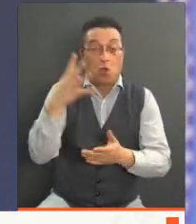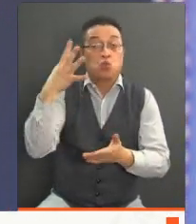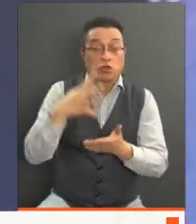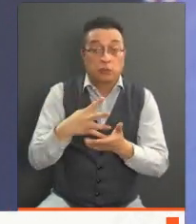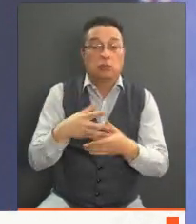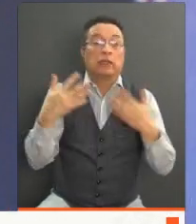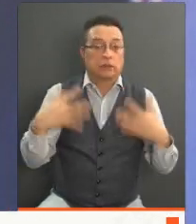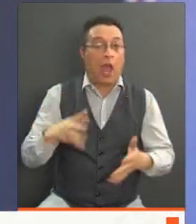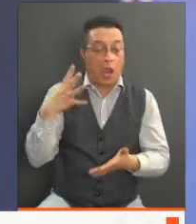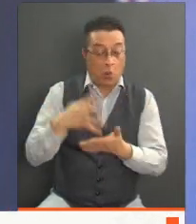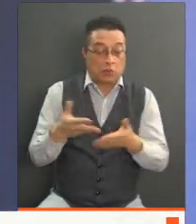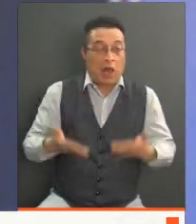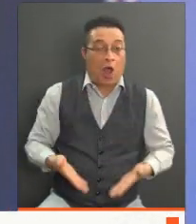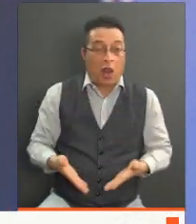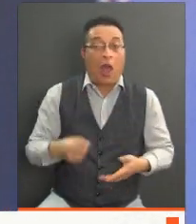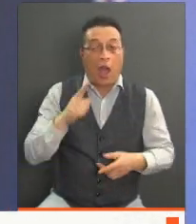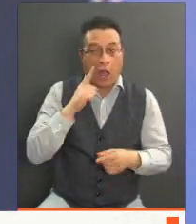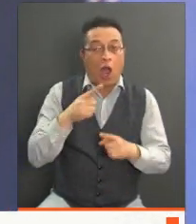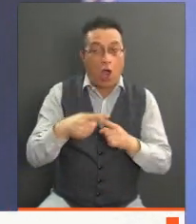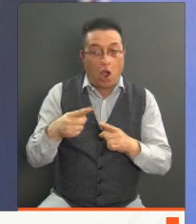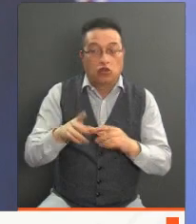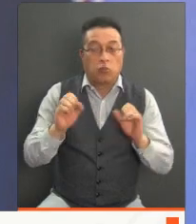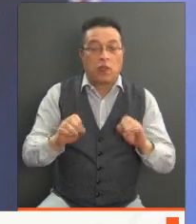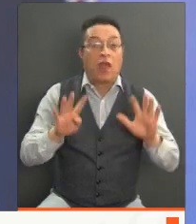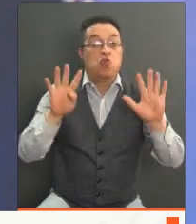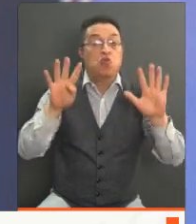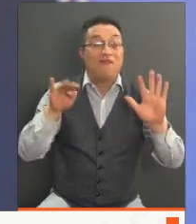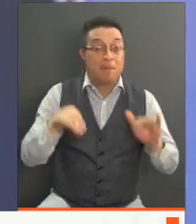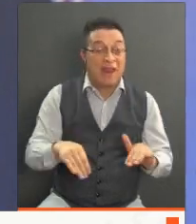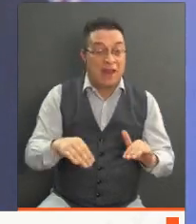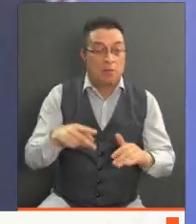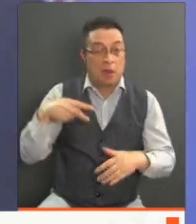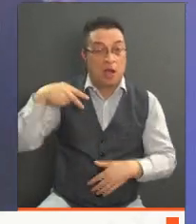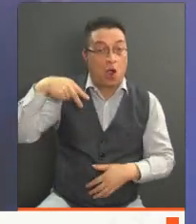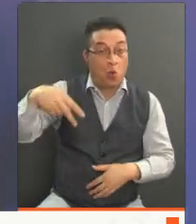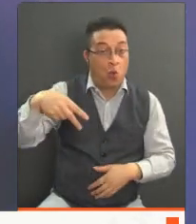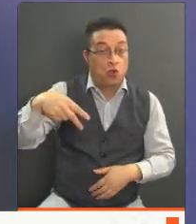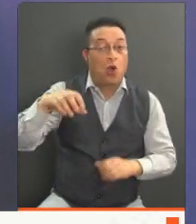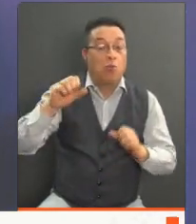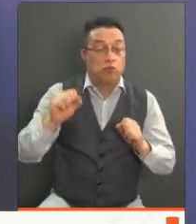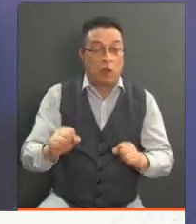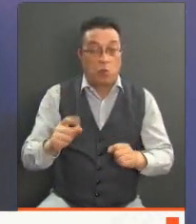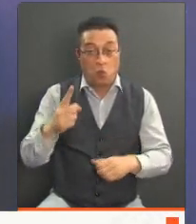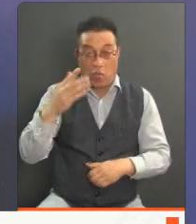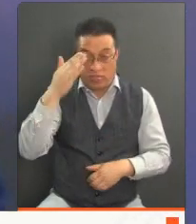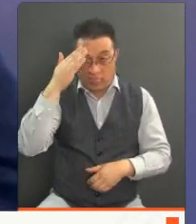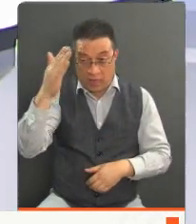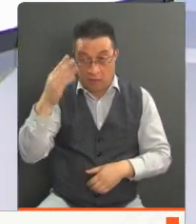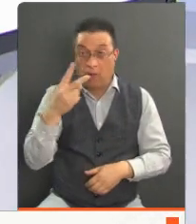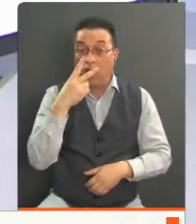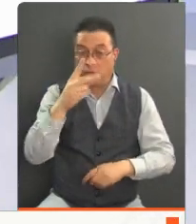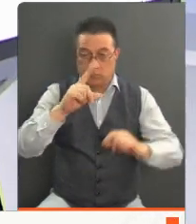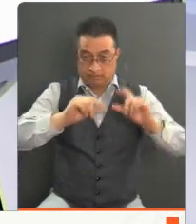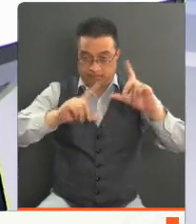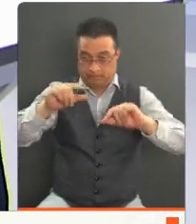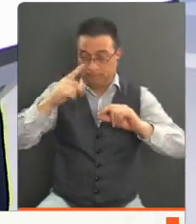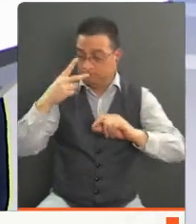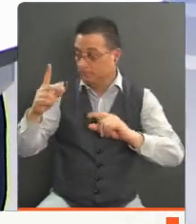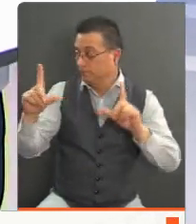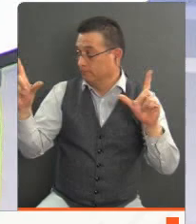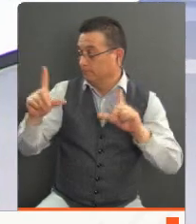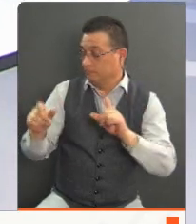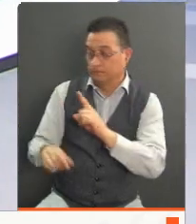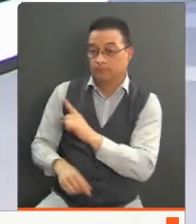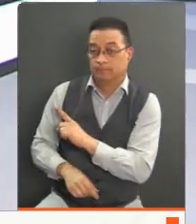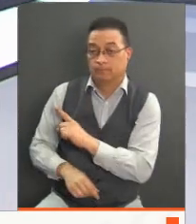de esa meta ahora y otra se habla de 9.000 casos para junio aproximadamente al día y vamos a desplegar en nuestra pantalla igual